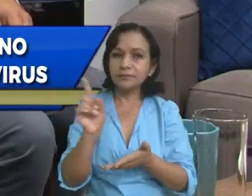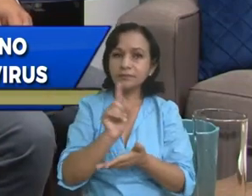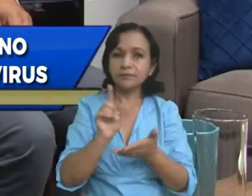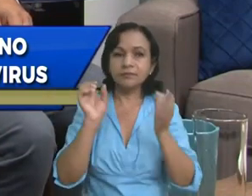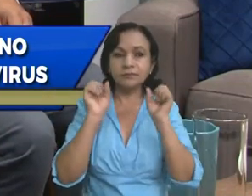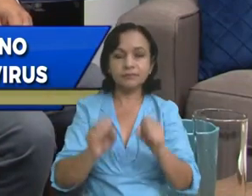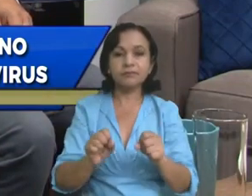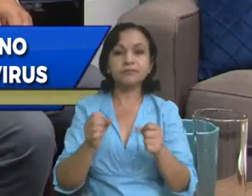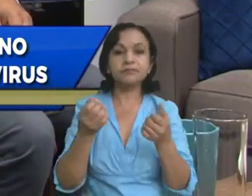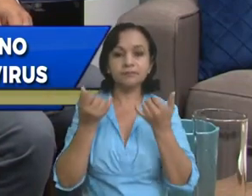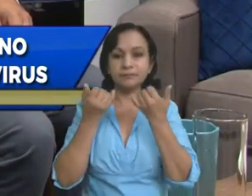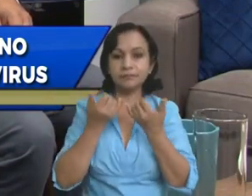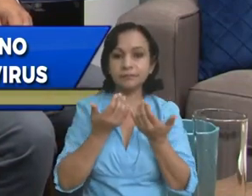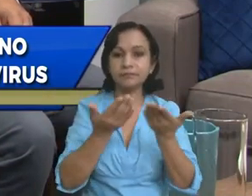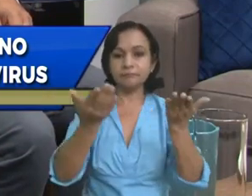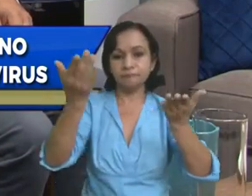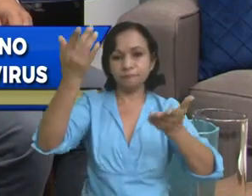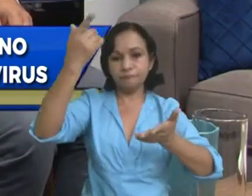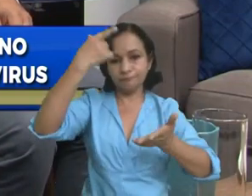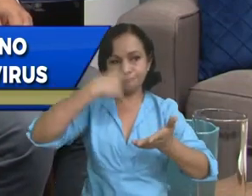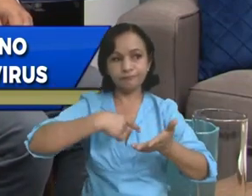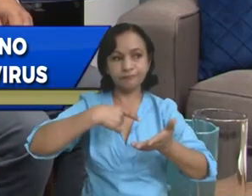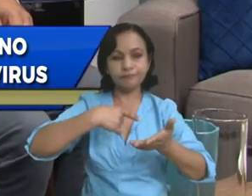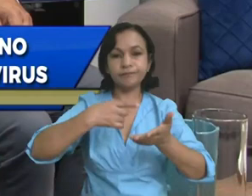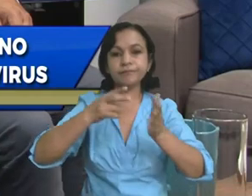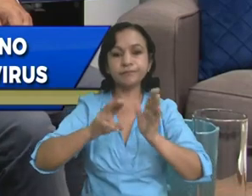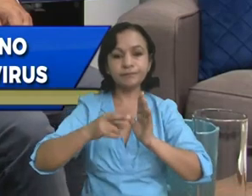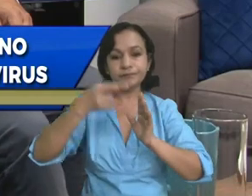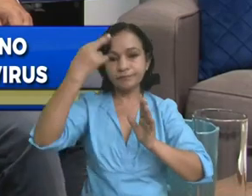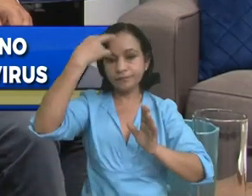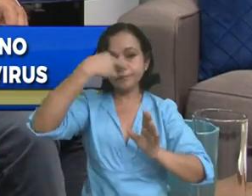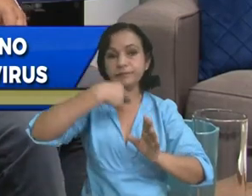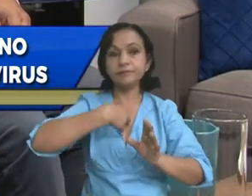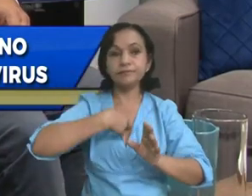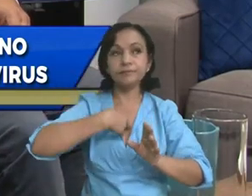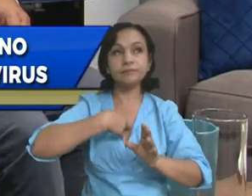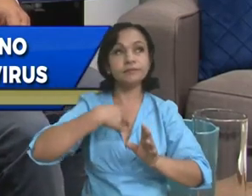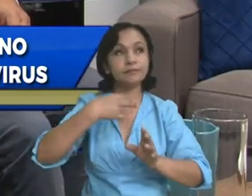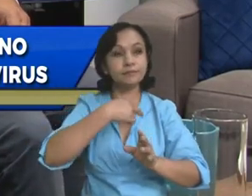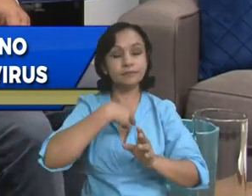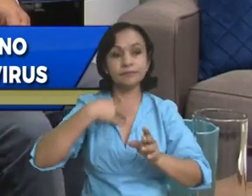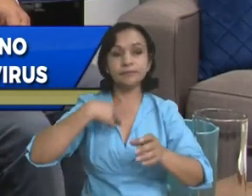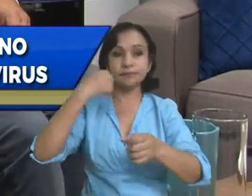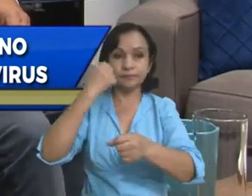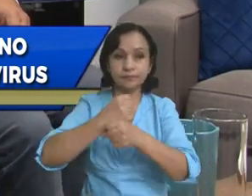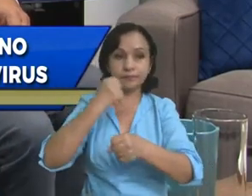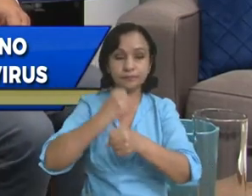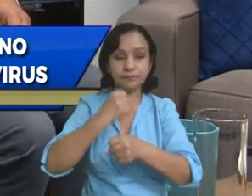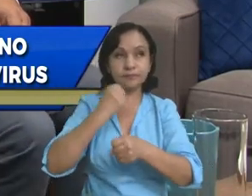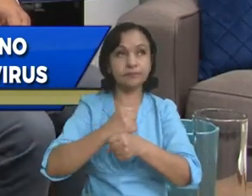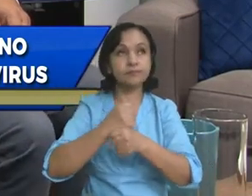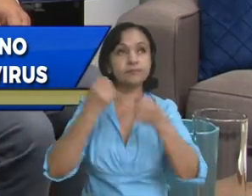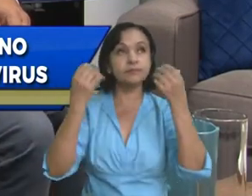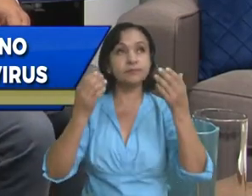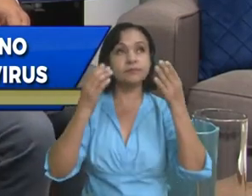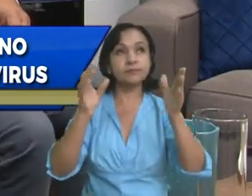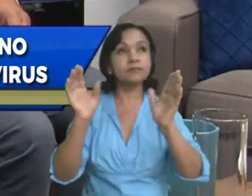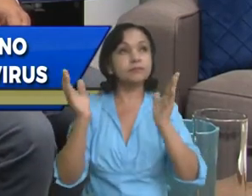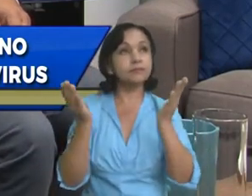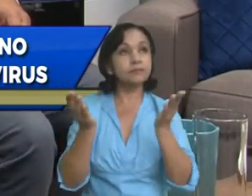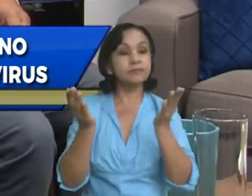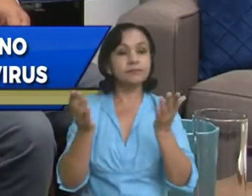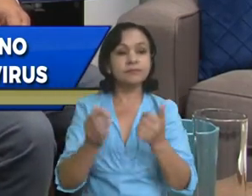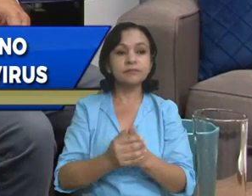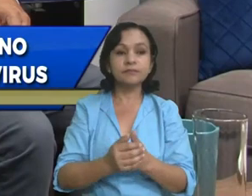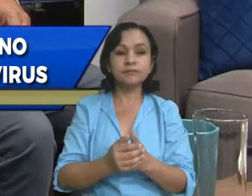Y sin duda la información seria y sobre todo responsable, ¿no? A partir de medios también formales y